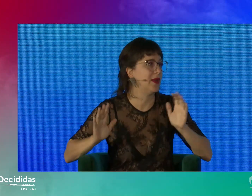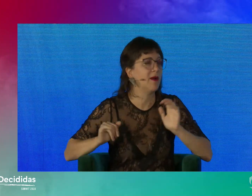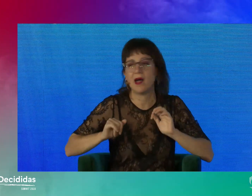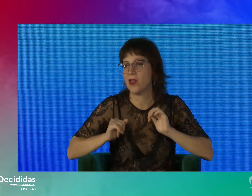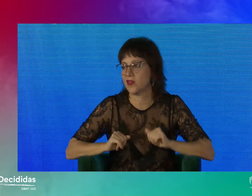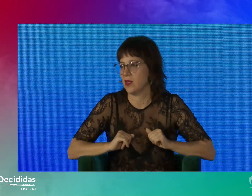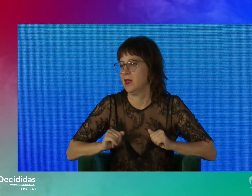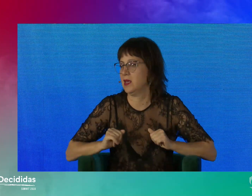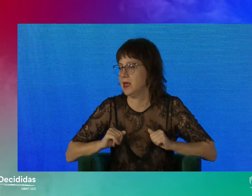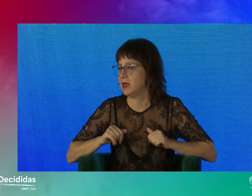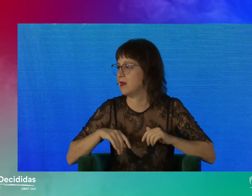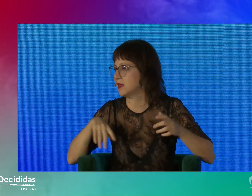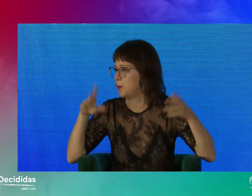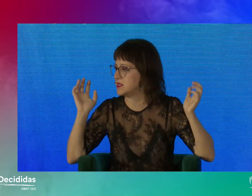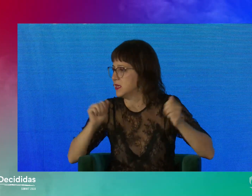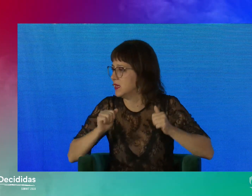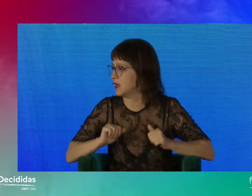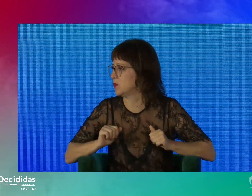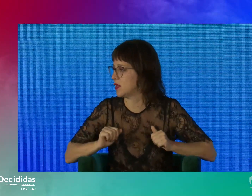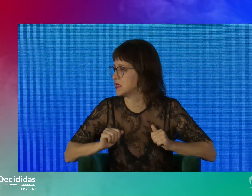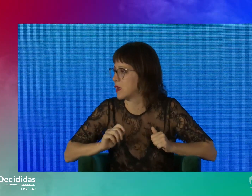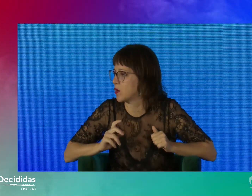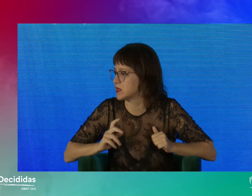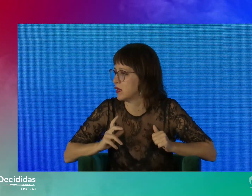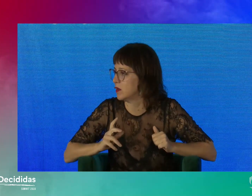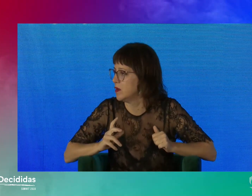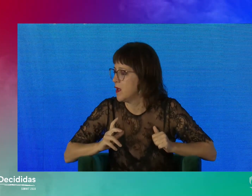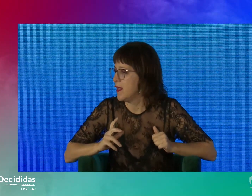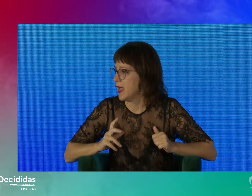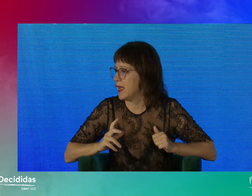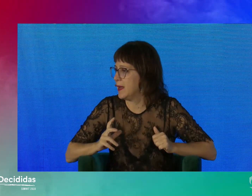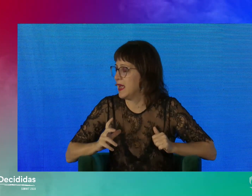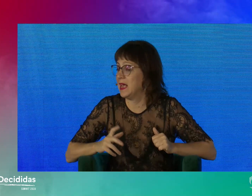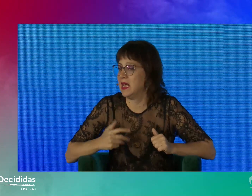aviones privados y grandes piscinas y todas esas cosas, ¿no?